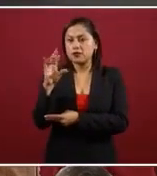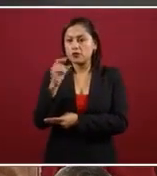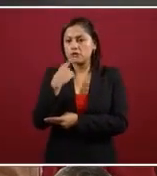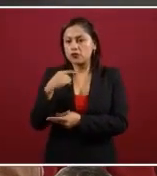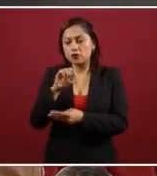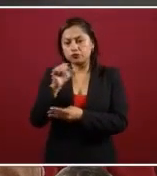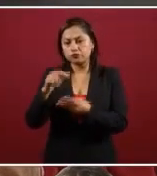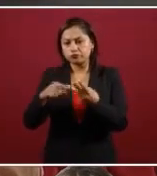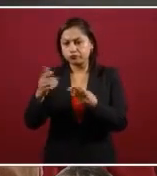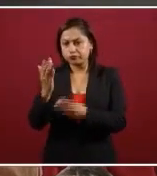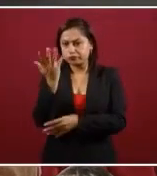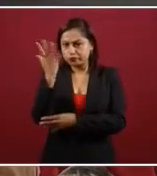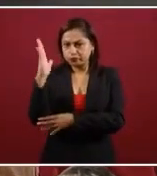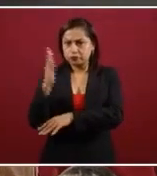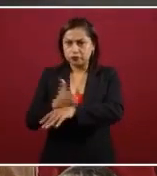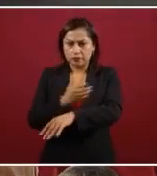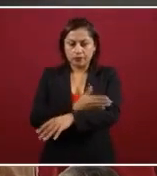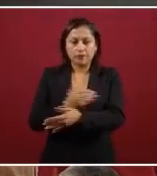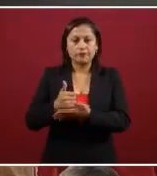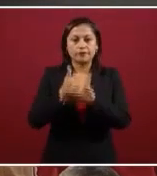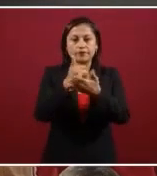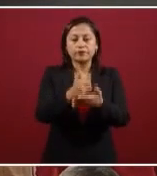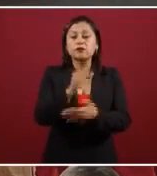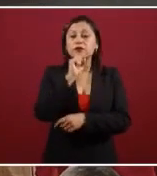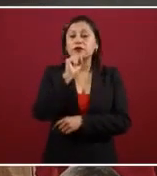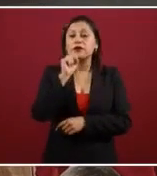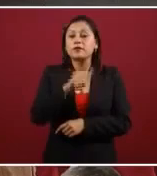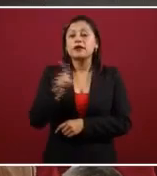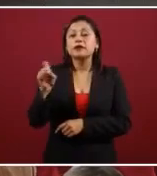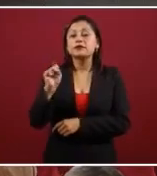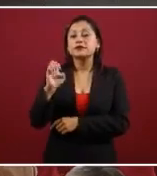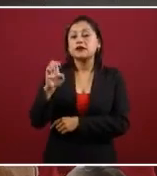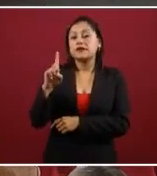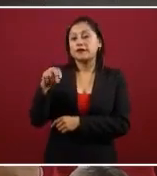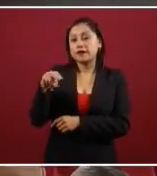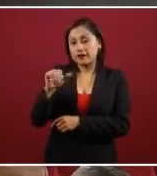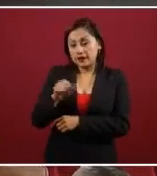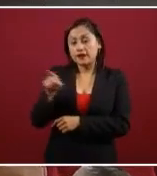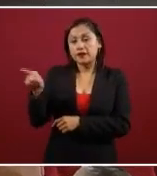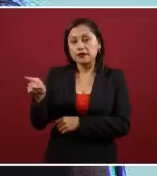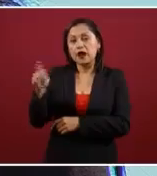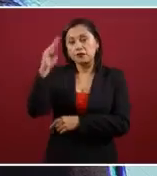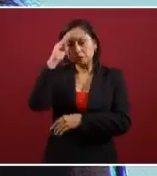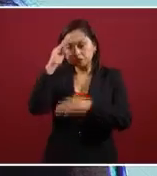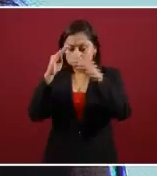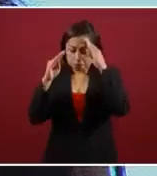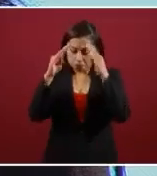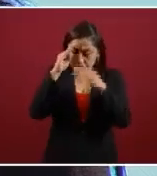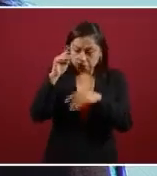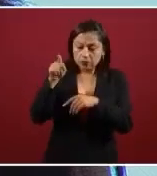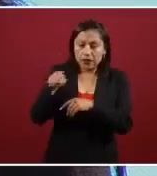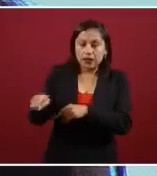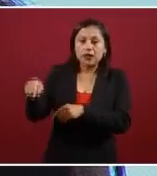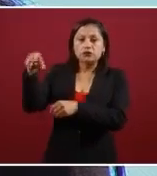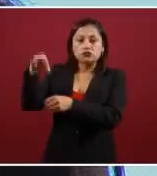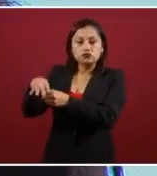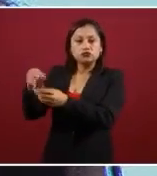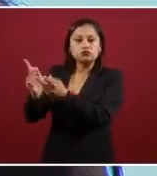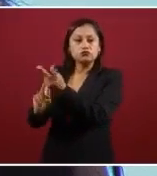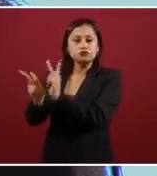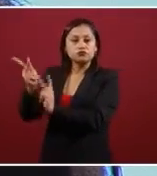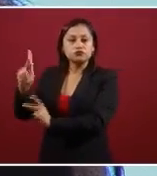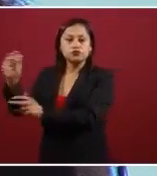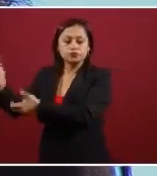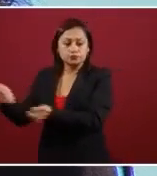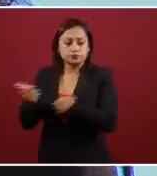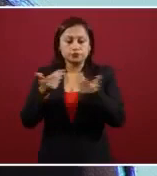Y con Sedena para este año está planteado 100 millones de plantas que nos van a estar entregando